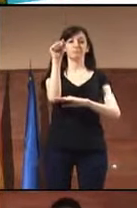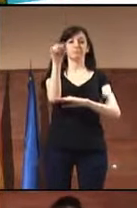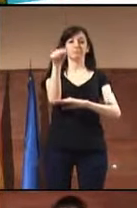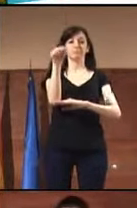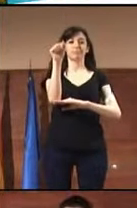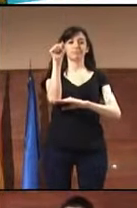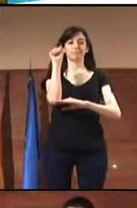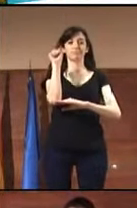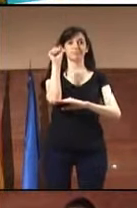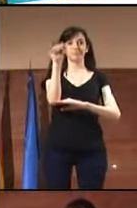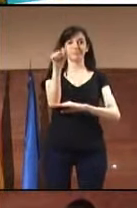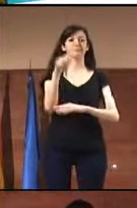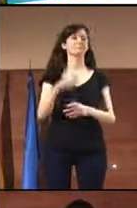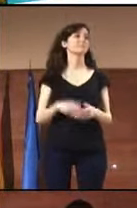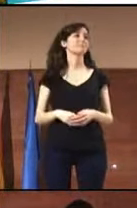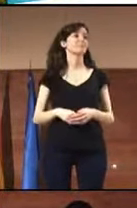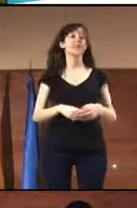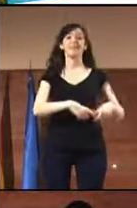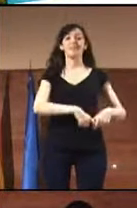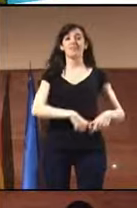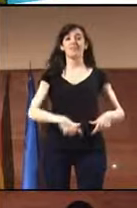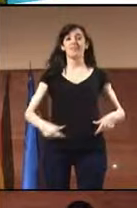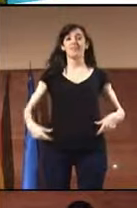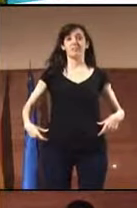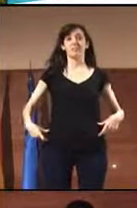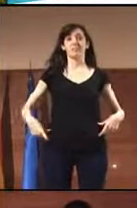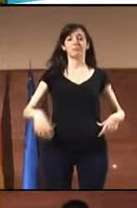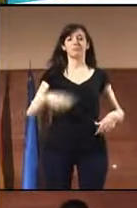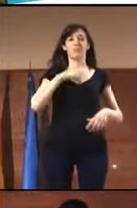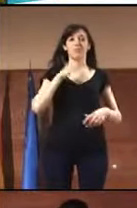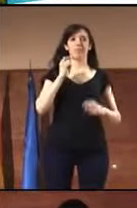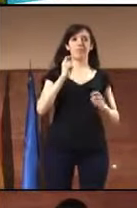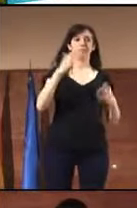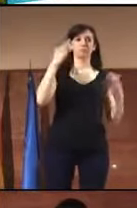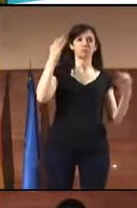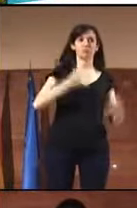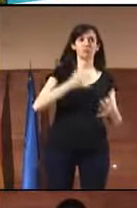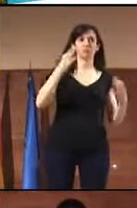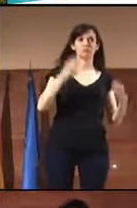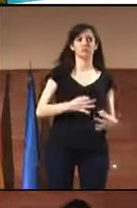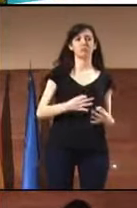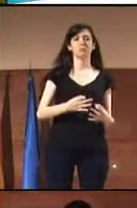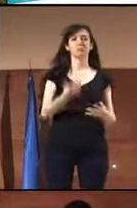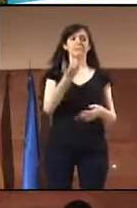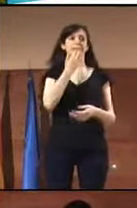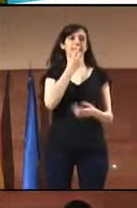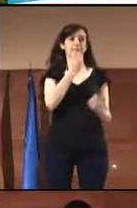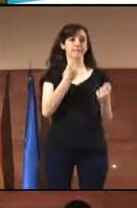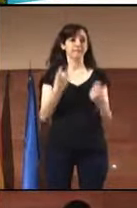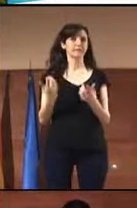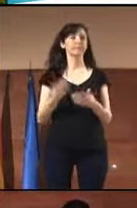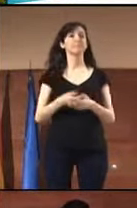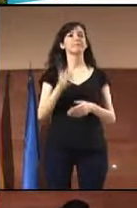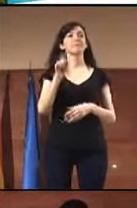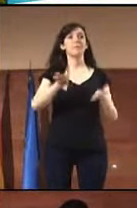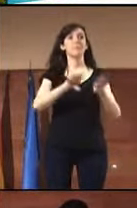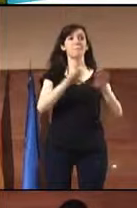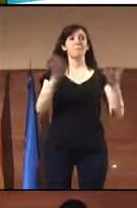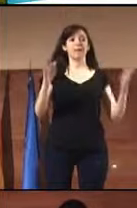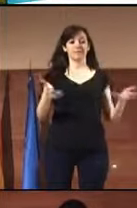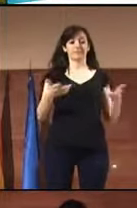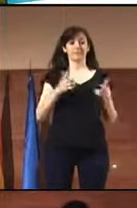antropométricas. Cinturones que van a aportar seguridad al usuario y sujeción en el caso en el que sea necesario. Mesas para la